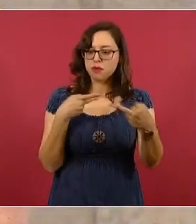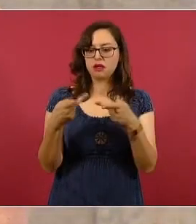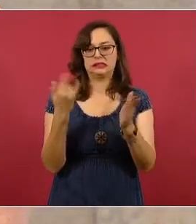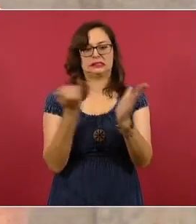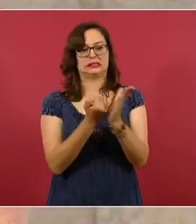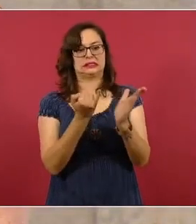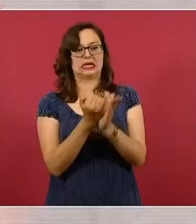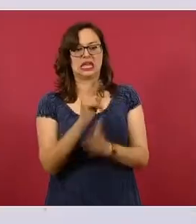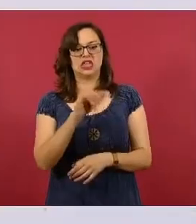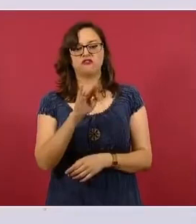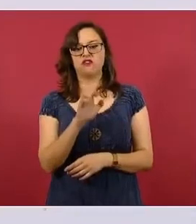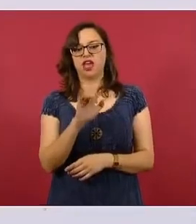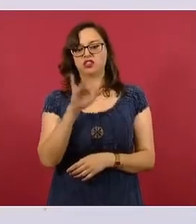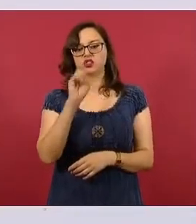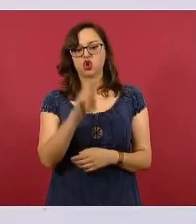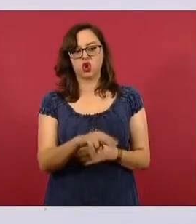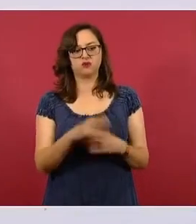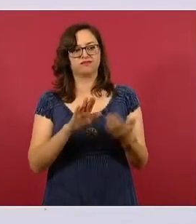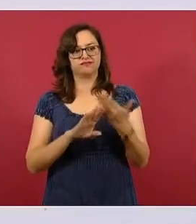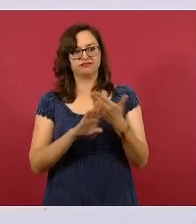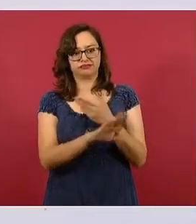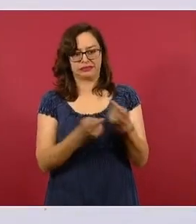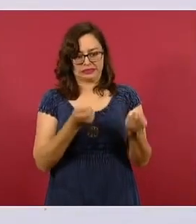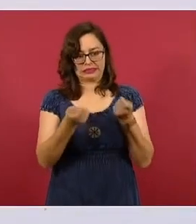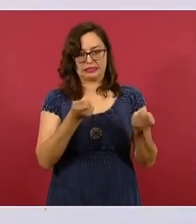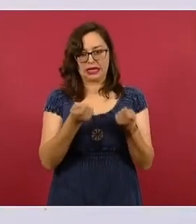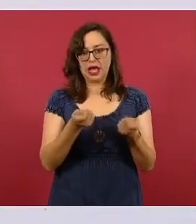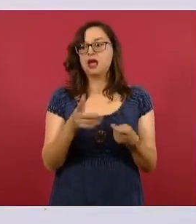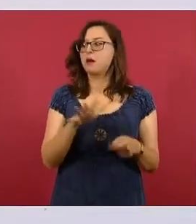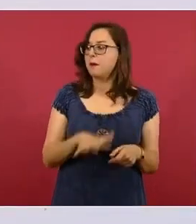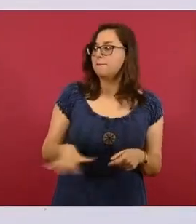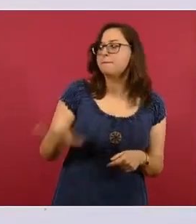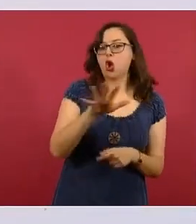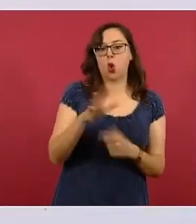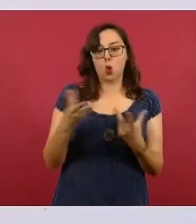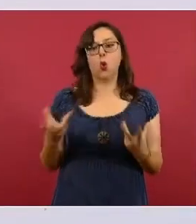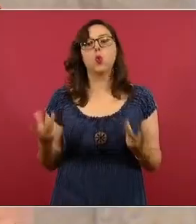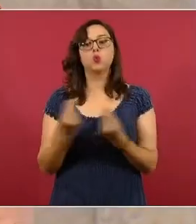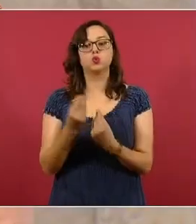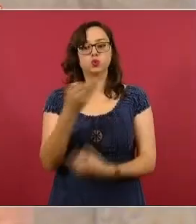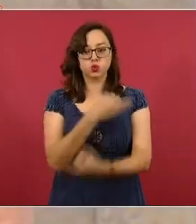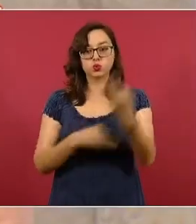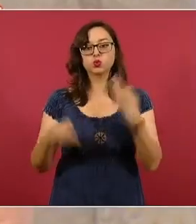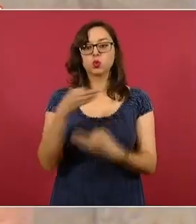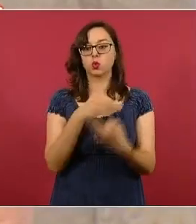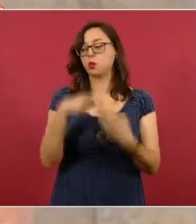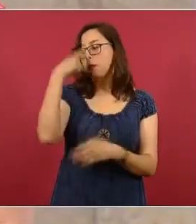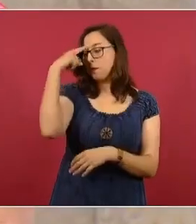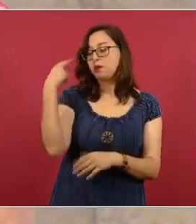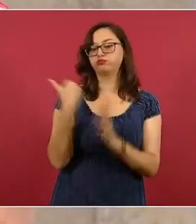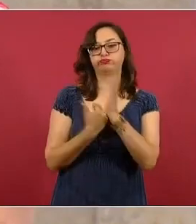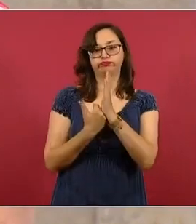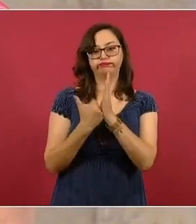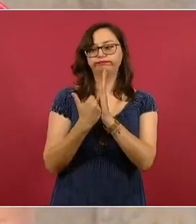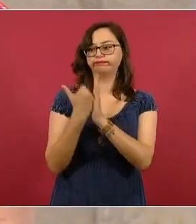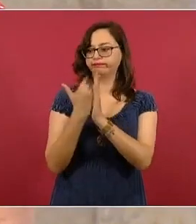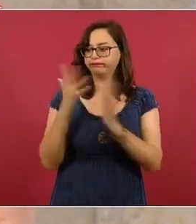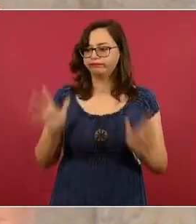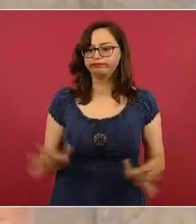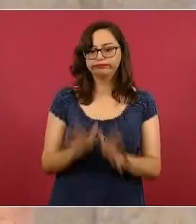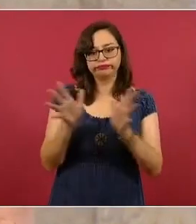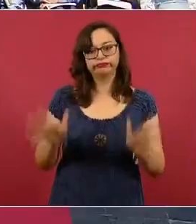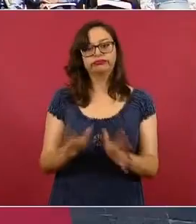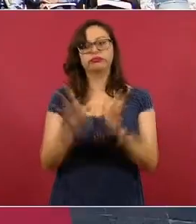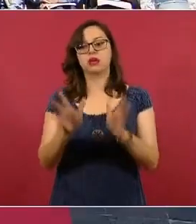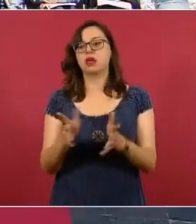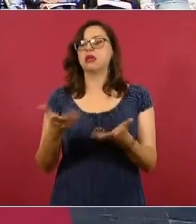fortalece el apoyo desde abajo. Se hace esta convocatoria para ampliar y profundizar la soberanía alimentaria, apoyando al productor,